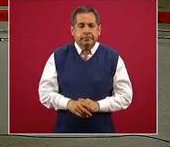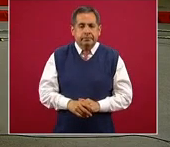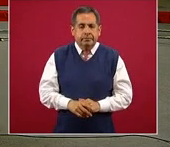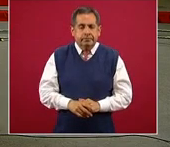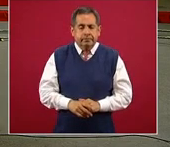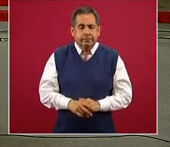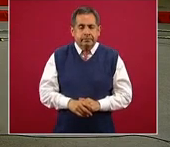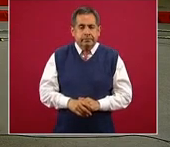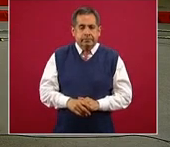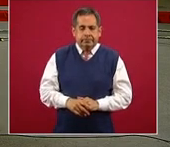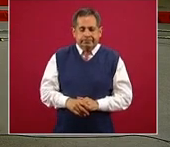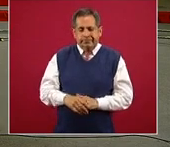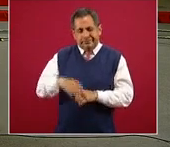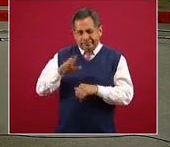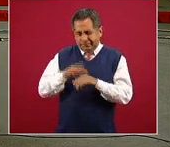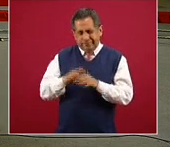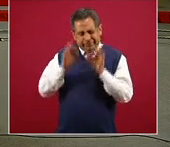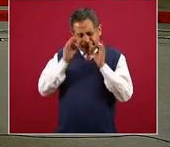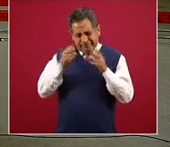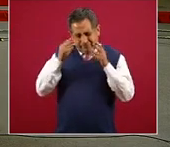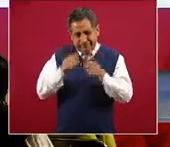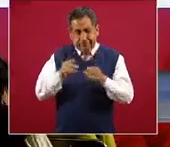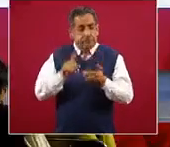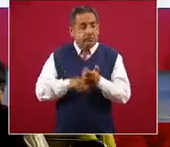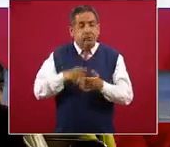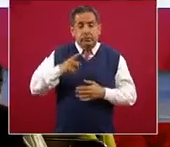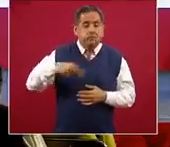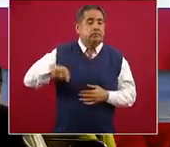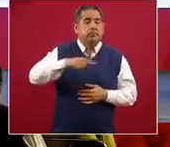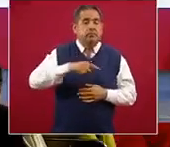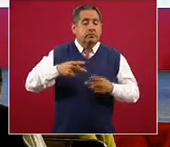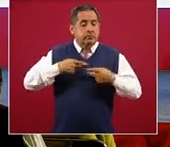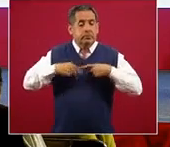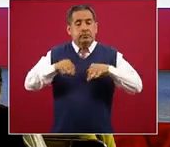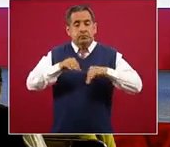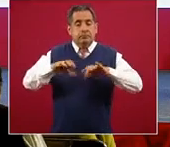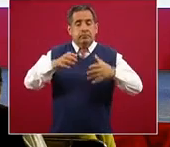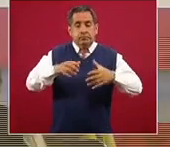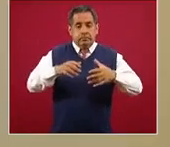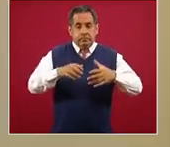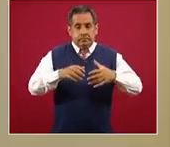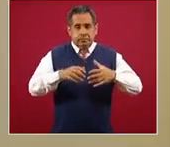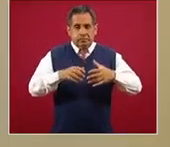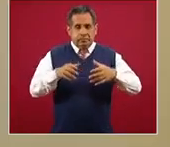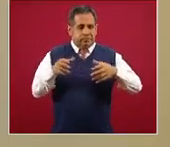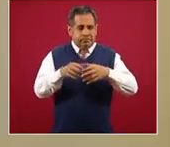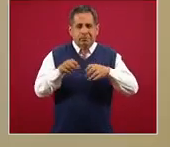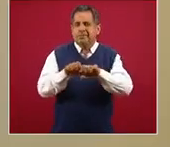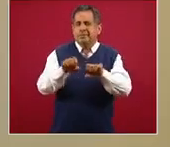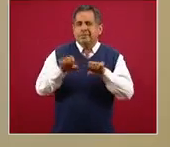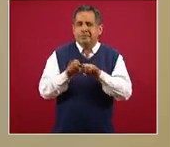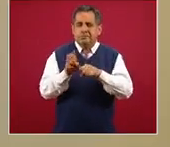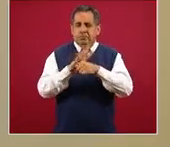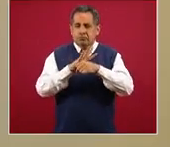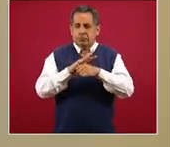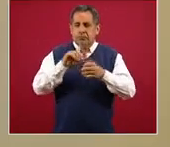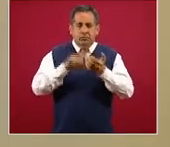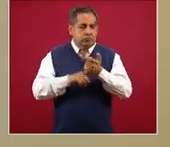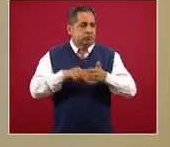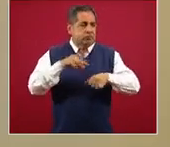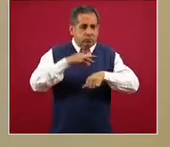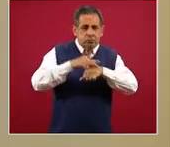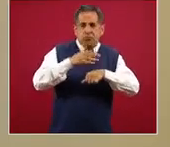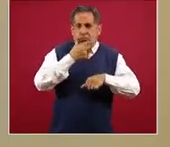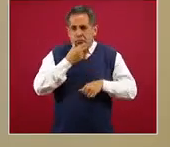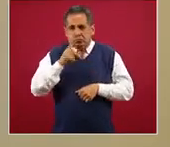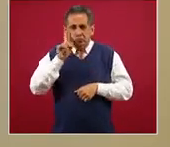Ya más específicamente para los trabajadores que atienden, que están en los equipos COVID, son estos médicos y